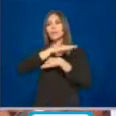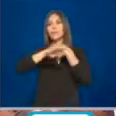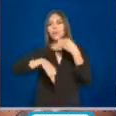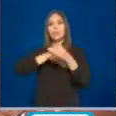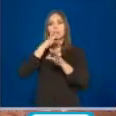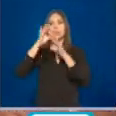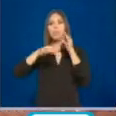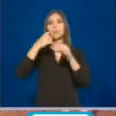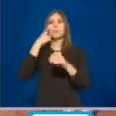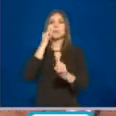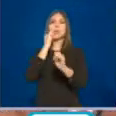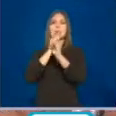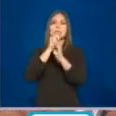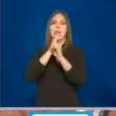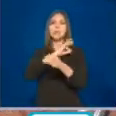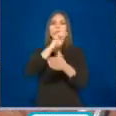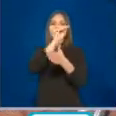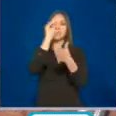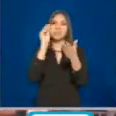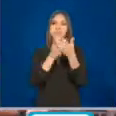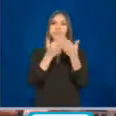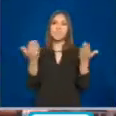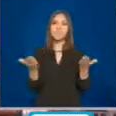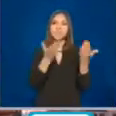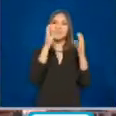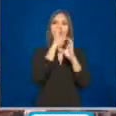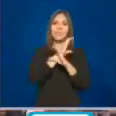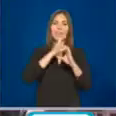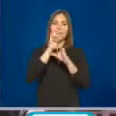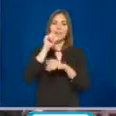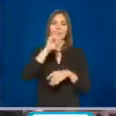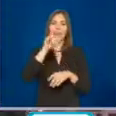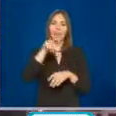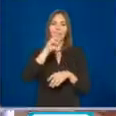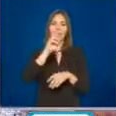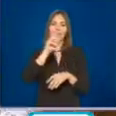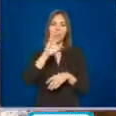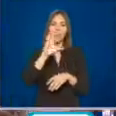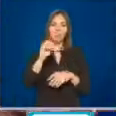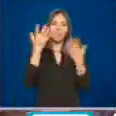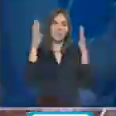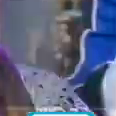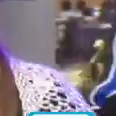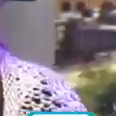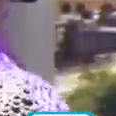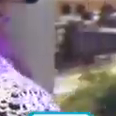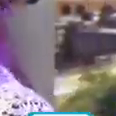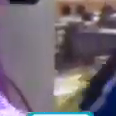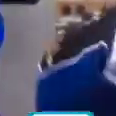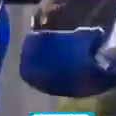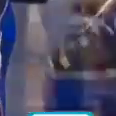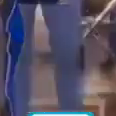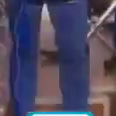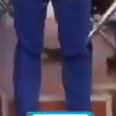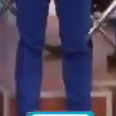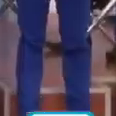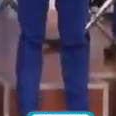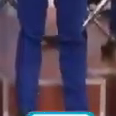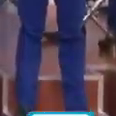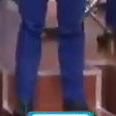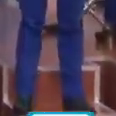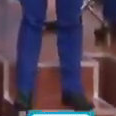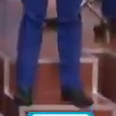para que lo bajen ya. Pues a cantar, Alejandra Orozco con nosotros en tus ciudades. ¡Fuerte gracias. El aplauso! Muchas gracias. Venga.